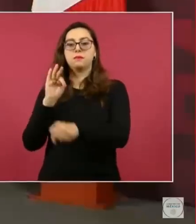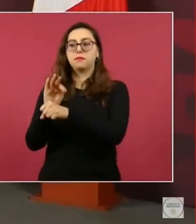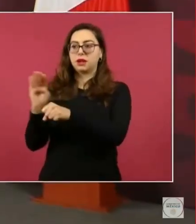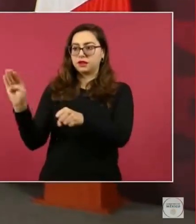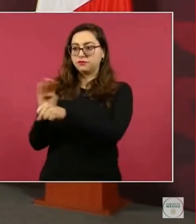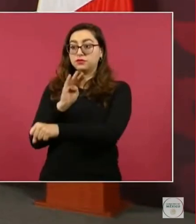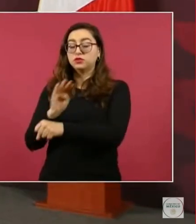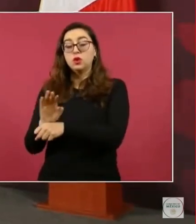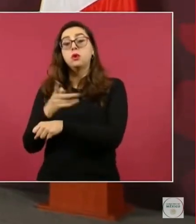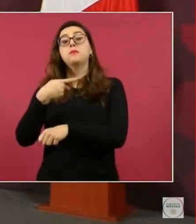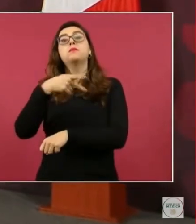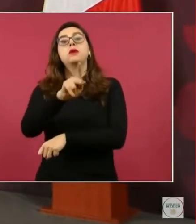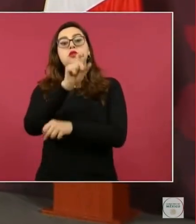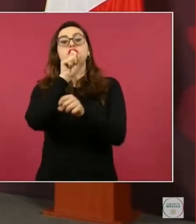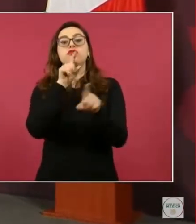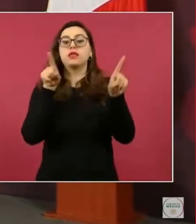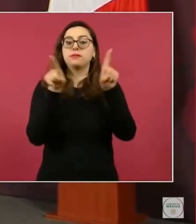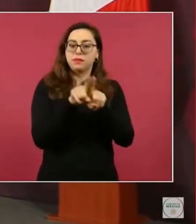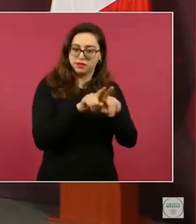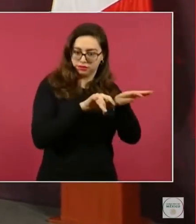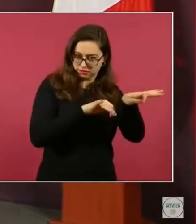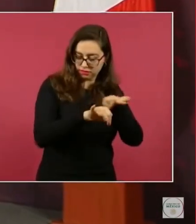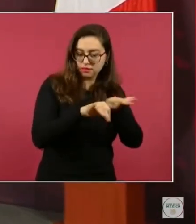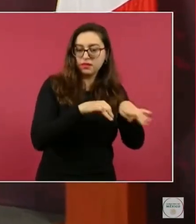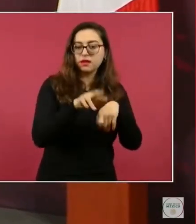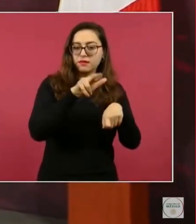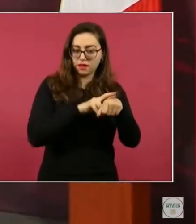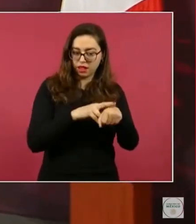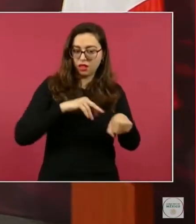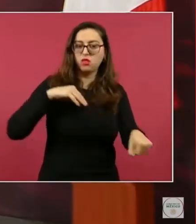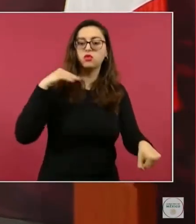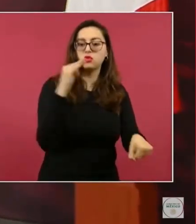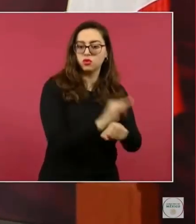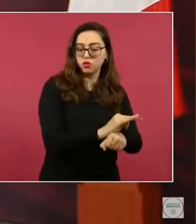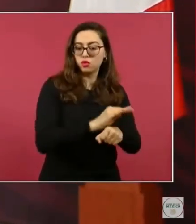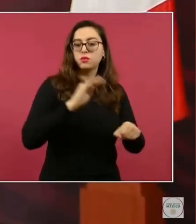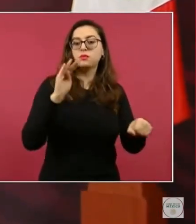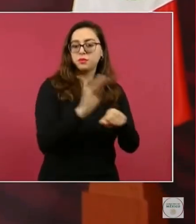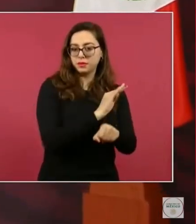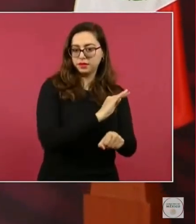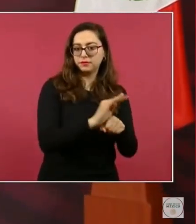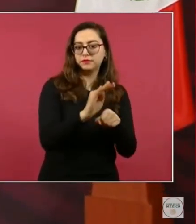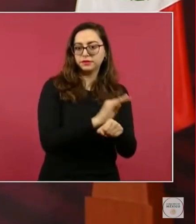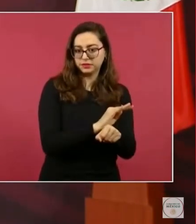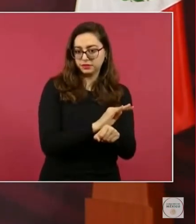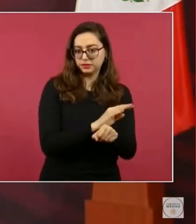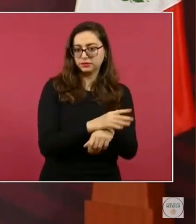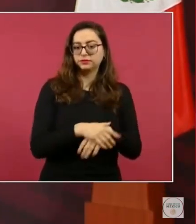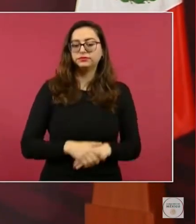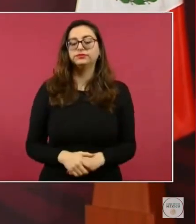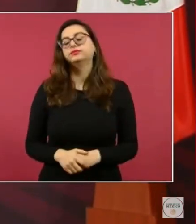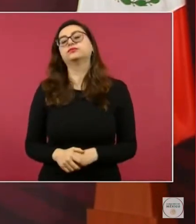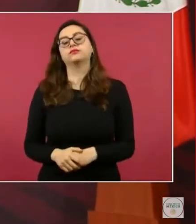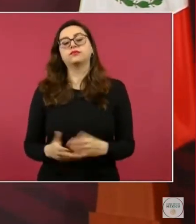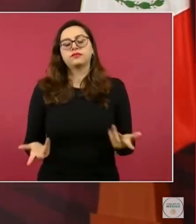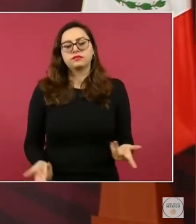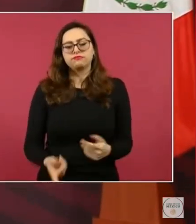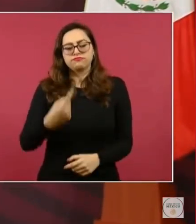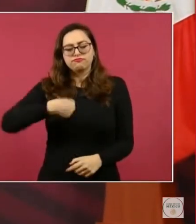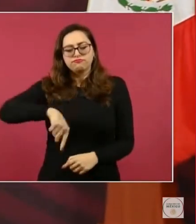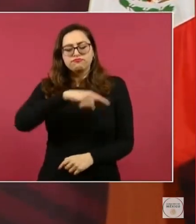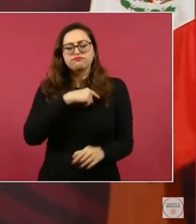los trabajadores. Estamos llevando a cabo todo